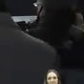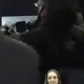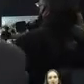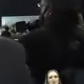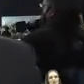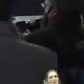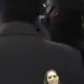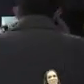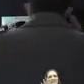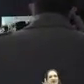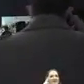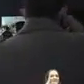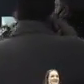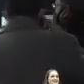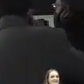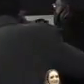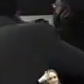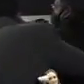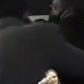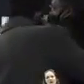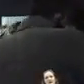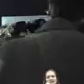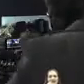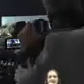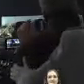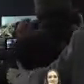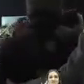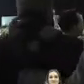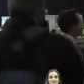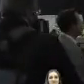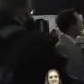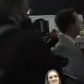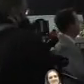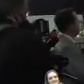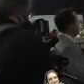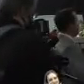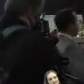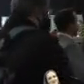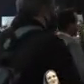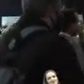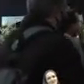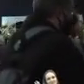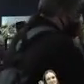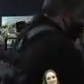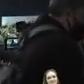Vicente Fernández, y con esto regresamos a Bogotá. Hasta pronto.